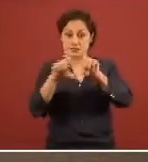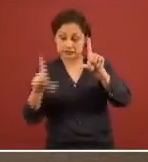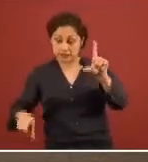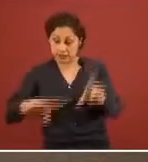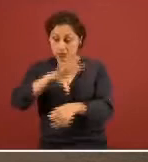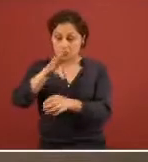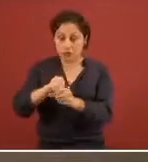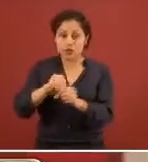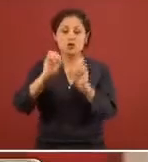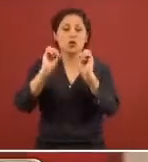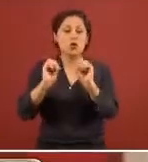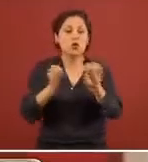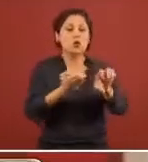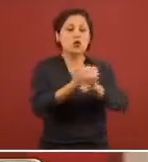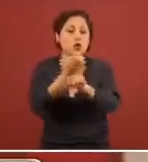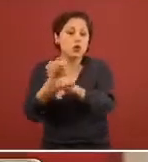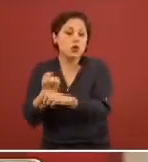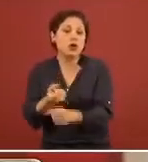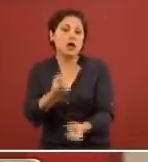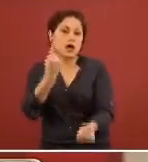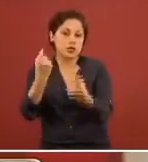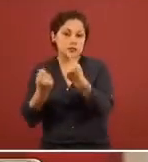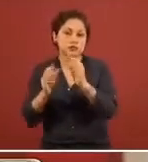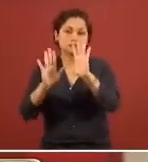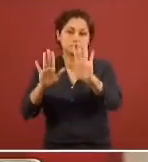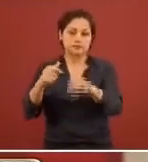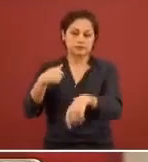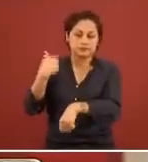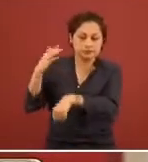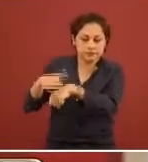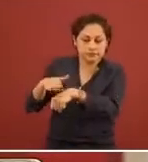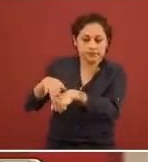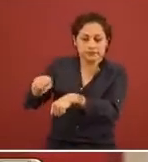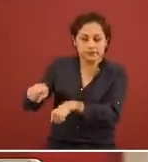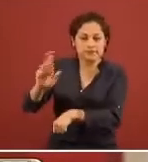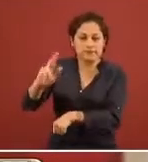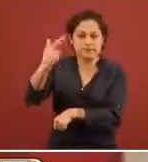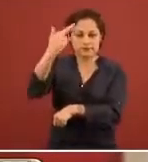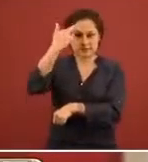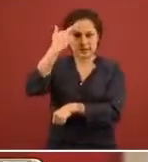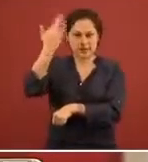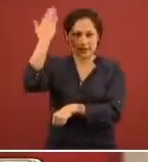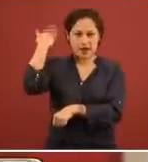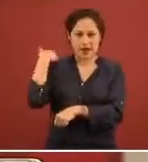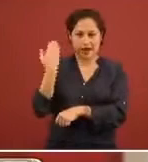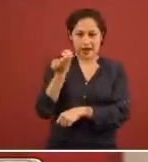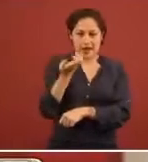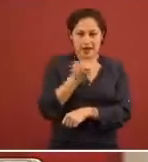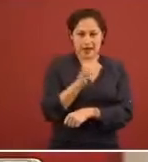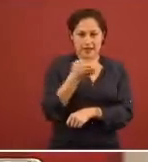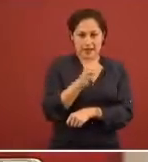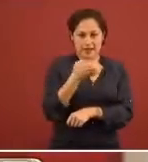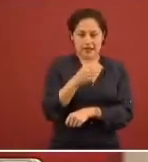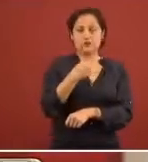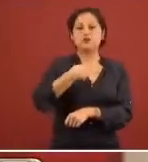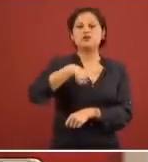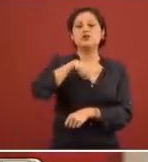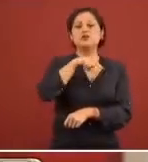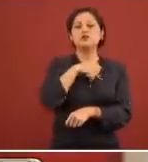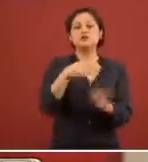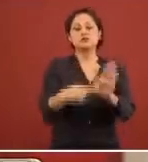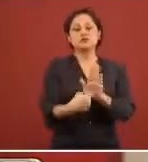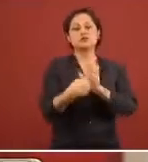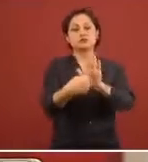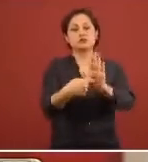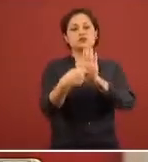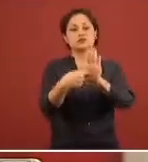Quisiera retomar su memoria a las primeras fases en enero, cuando poníamos una tabla de 3